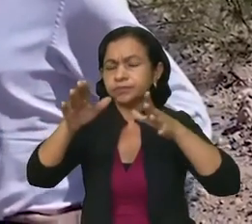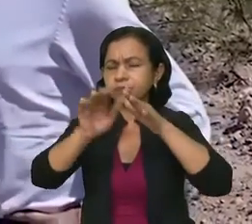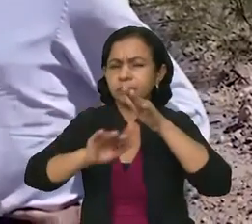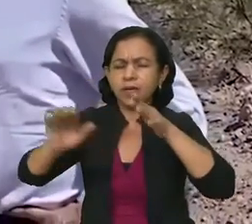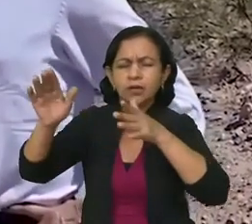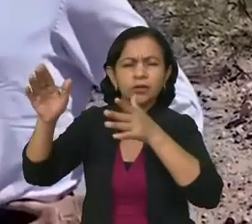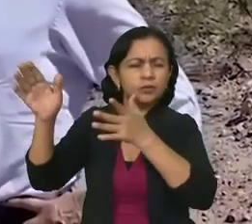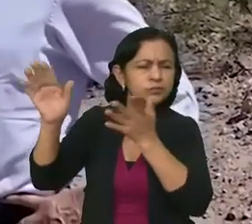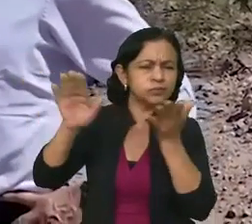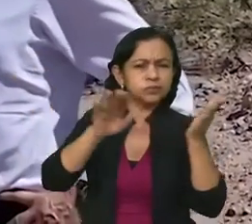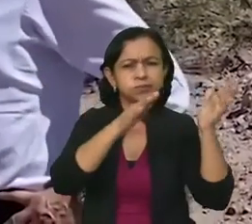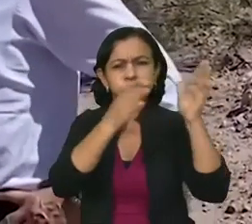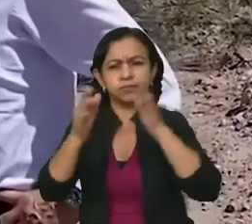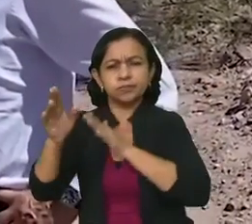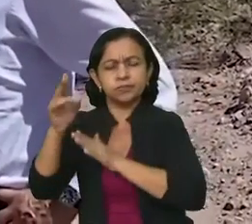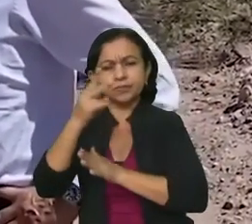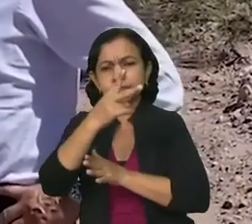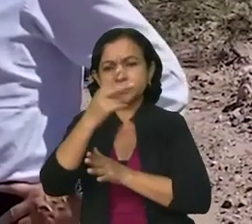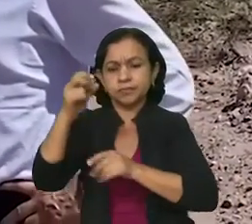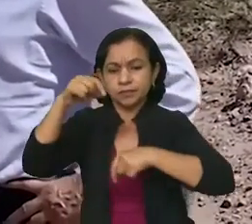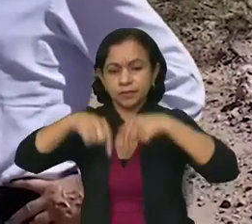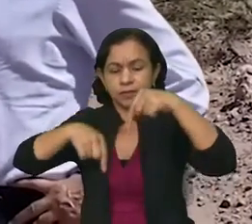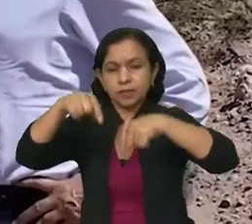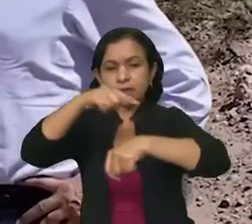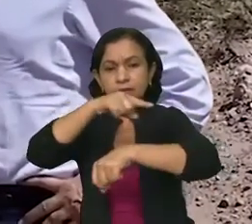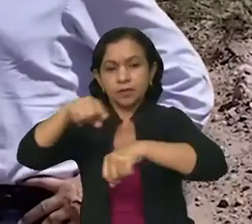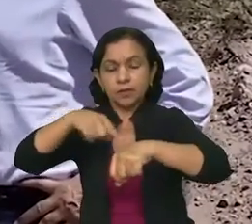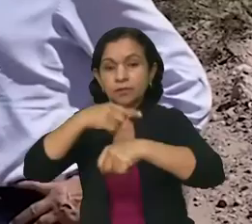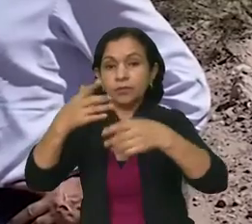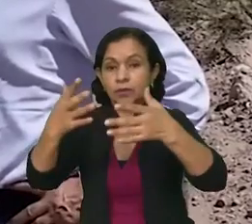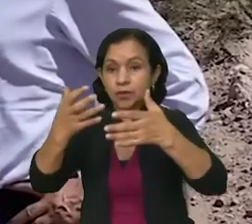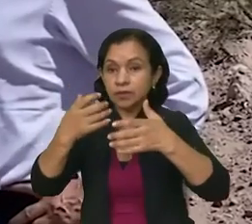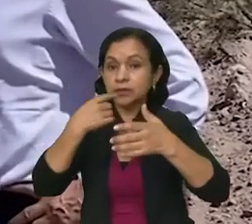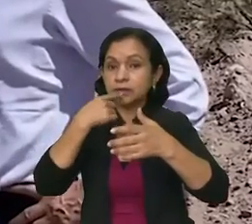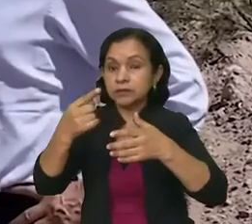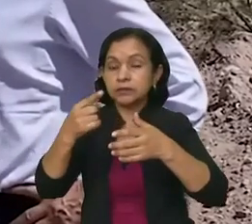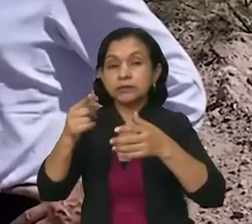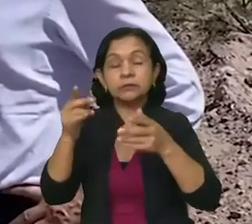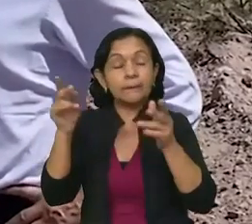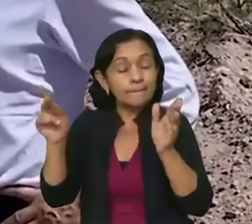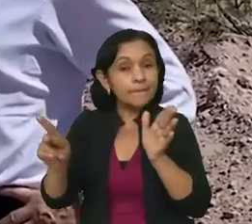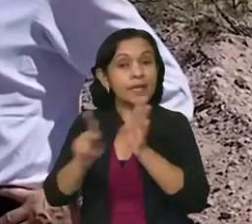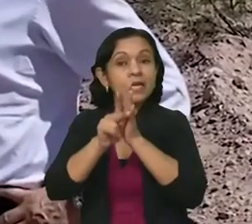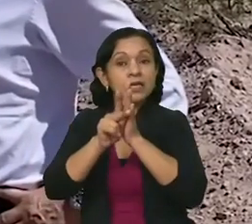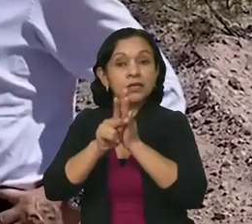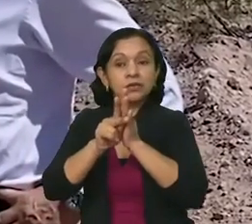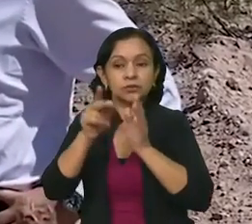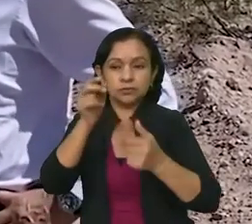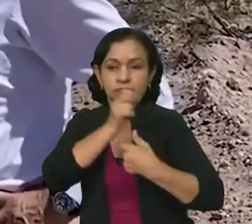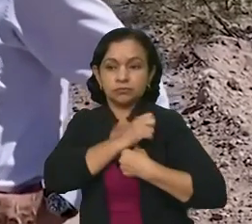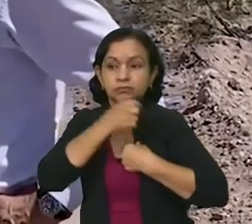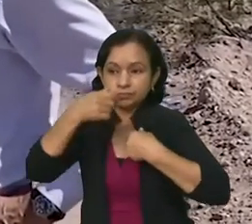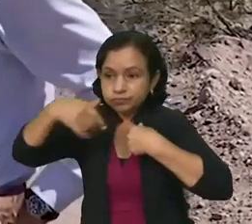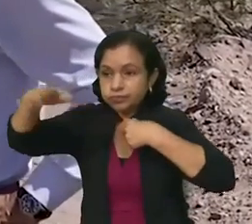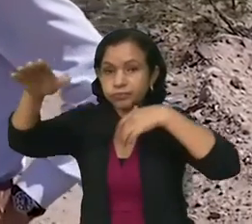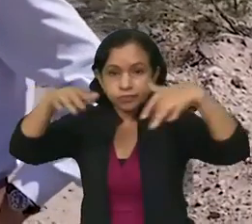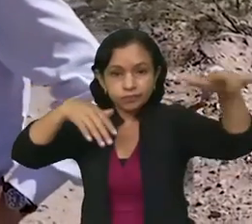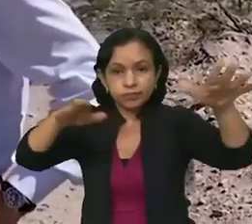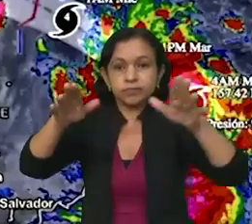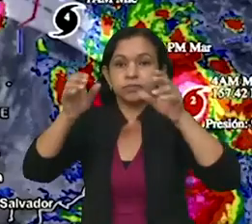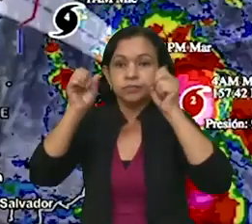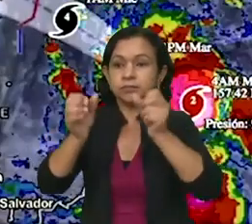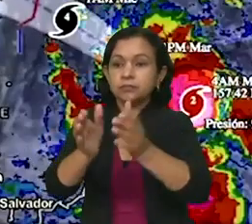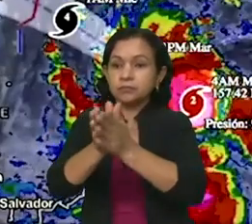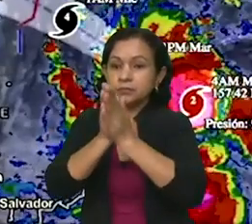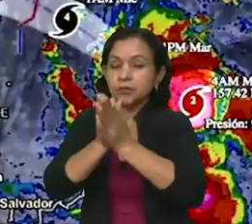máximos sostenidos de más de 200 kilómetros por hora, por lo que es catalogado como muy peligroso. En rueda de prensa, López Obrador